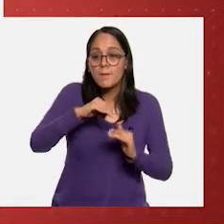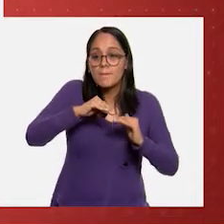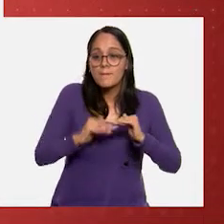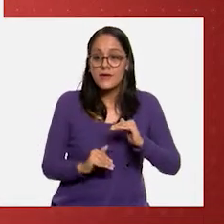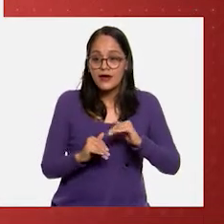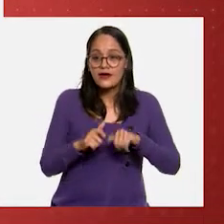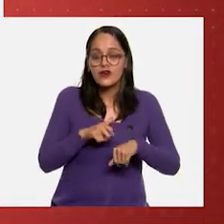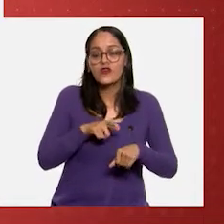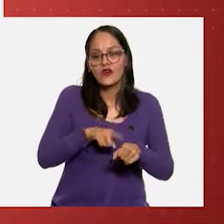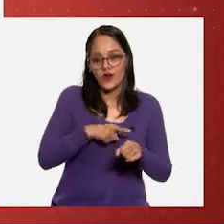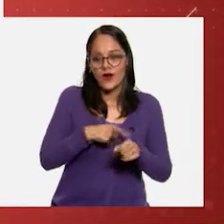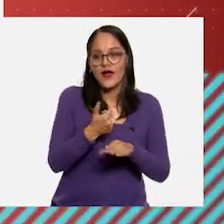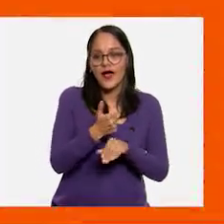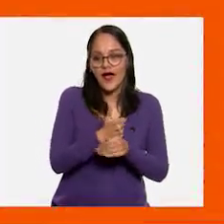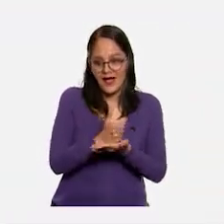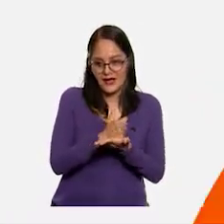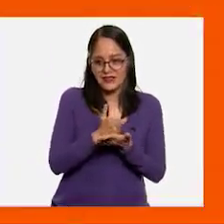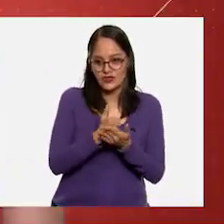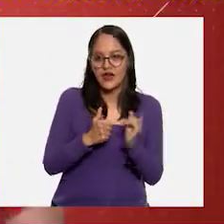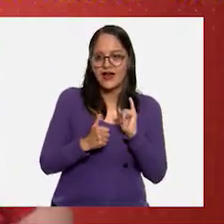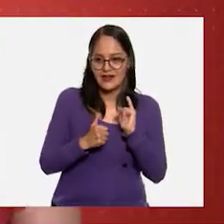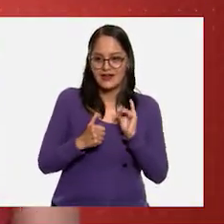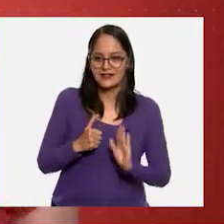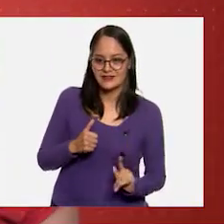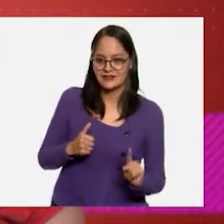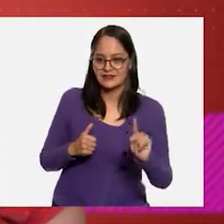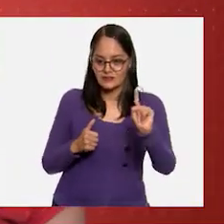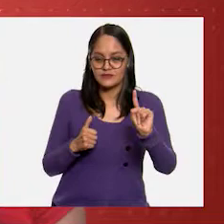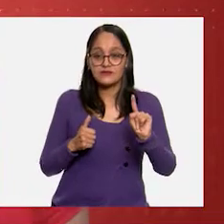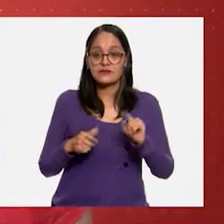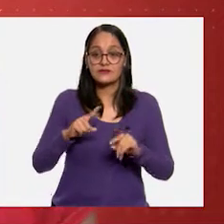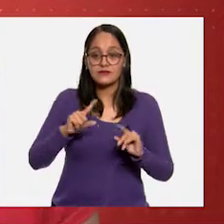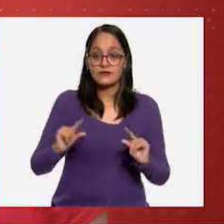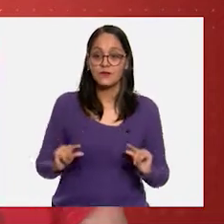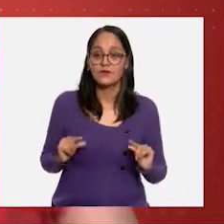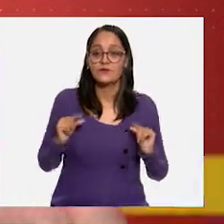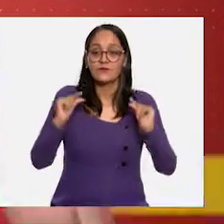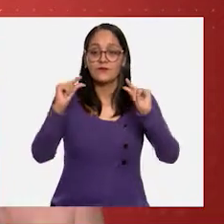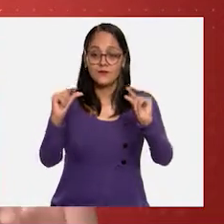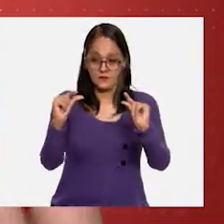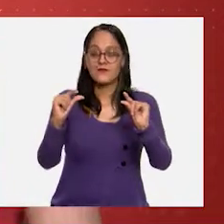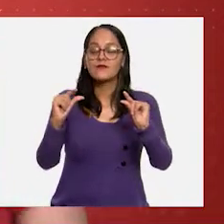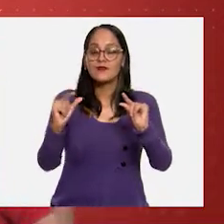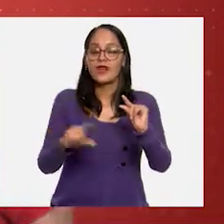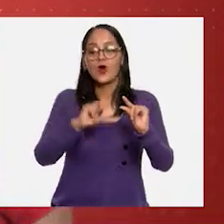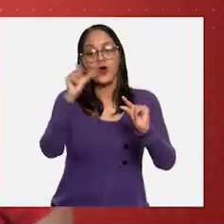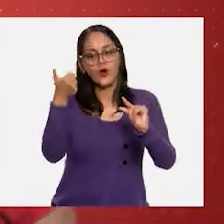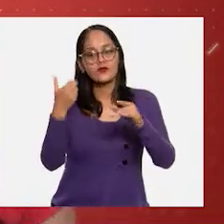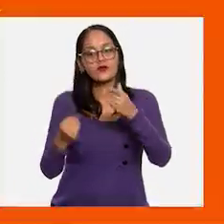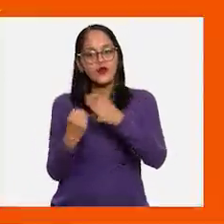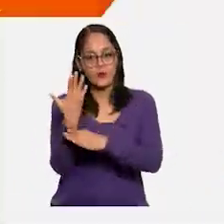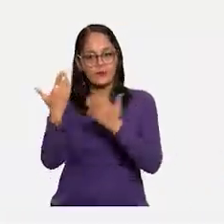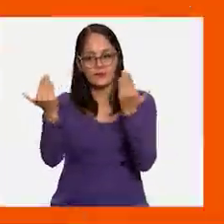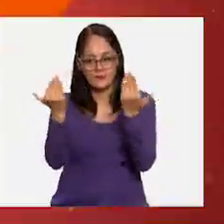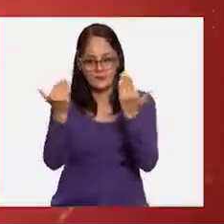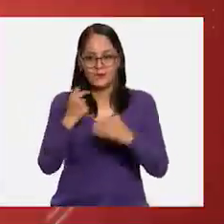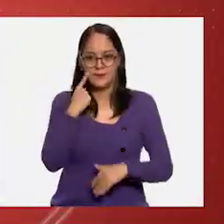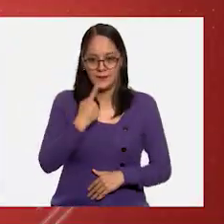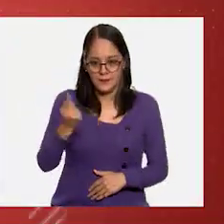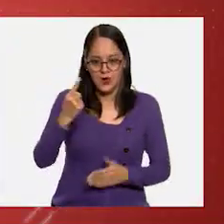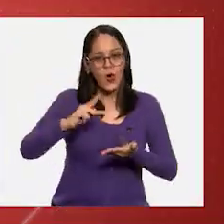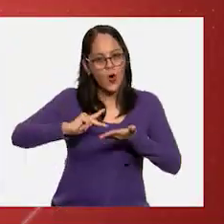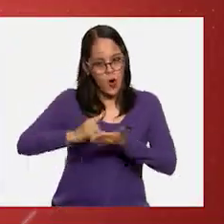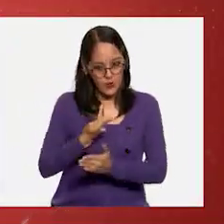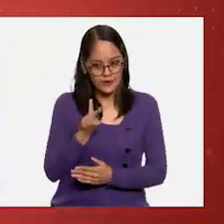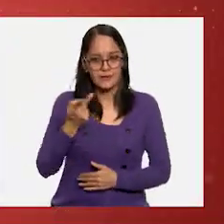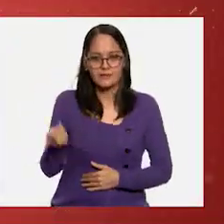línea azul hacia la izquierda, hasta colocarse en las casillas siguientes, donde se hará una nueva comparación. Vuelve a